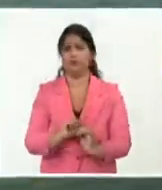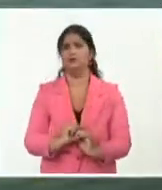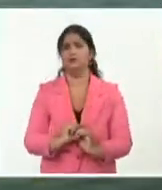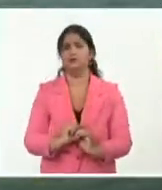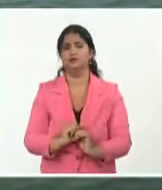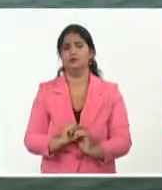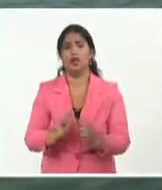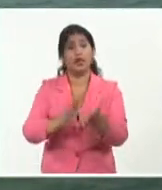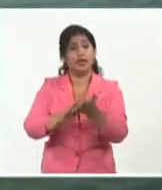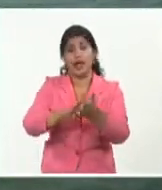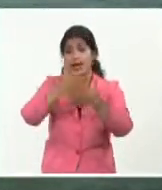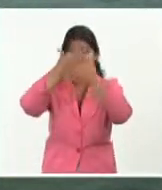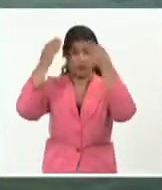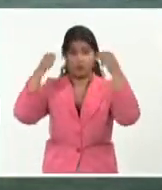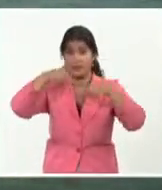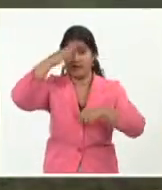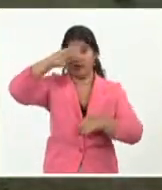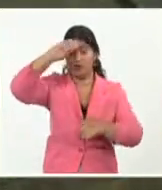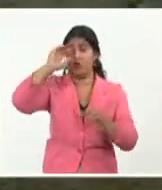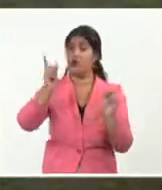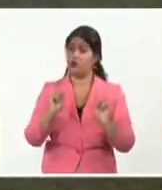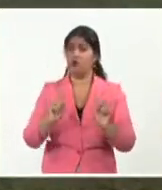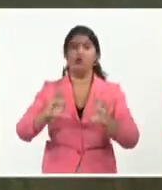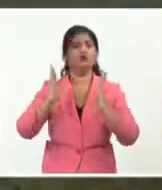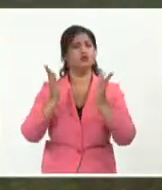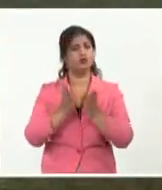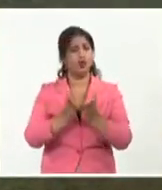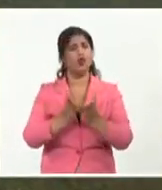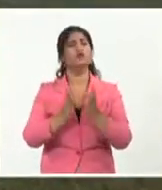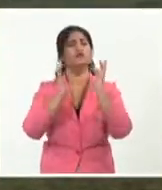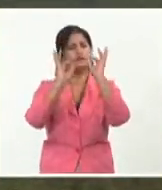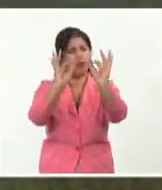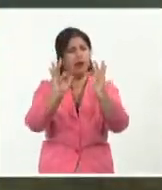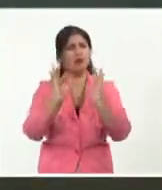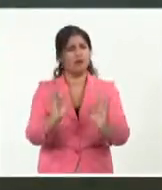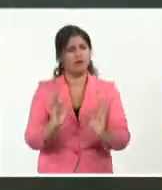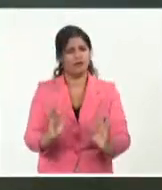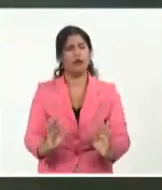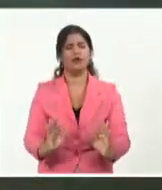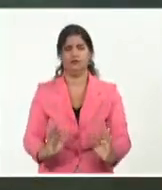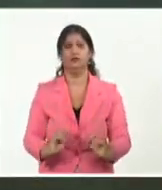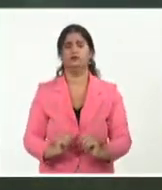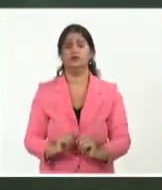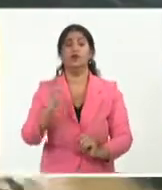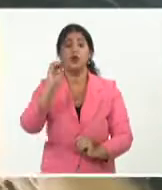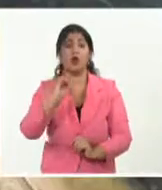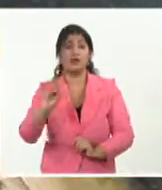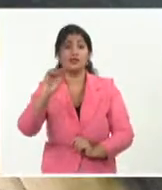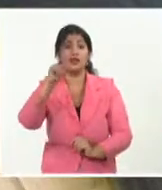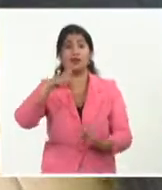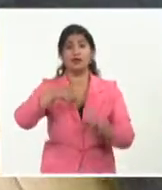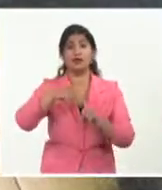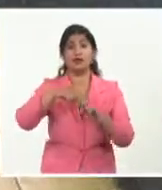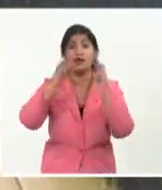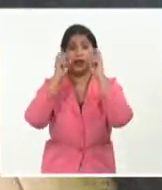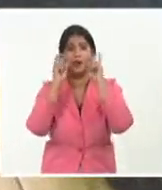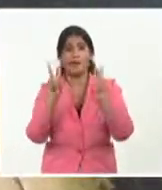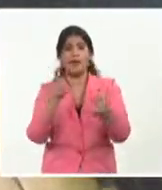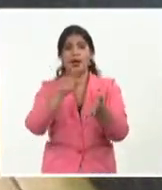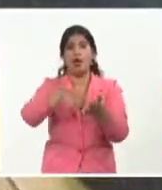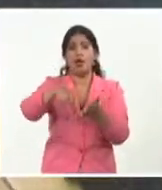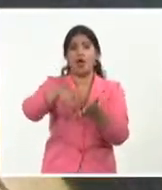de gobierno aprobada en 2017 para enfrentar el cambio climático. Tarea Vida es un plan fundado